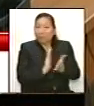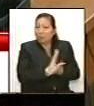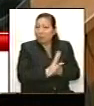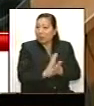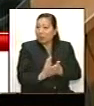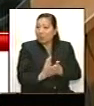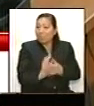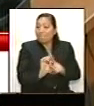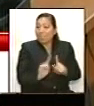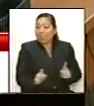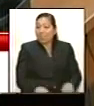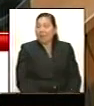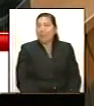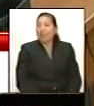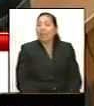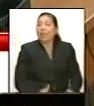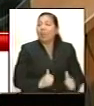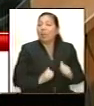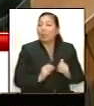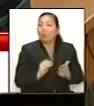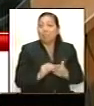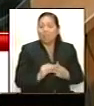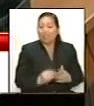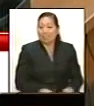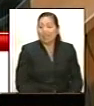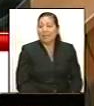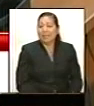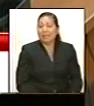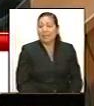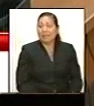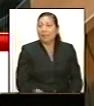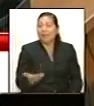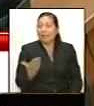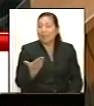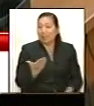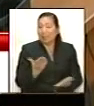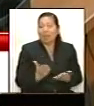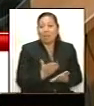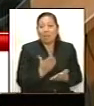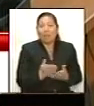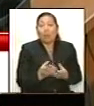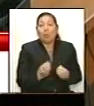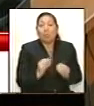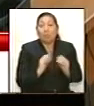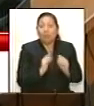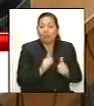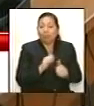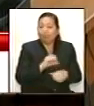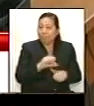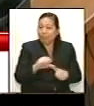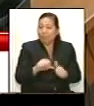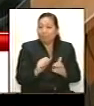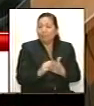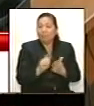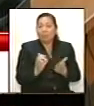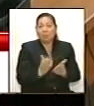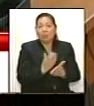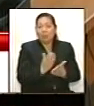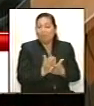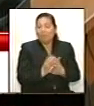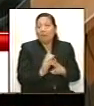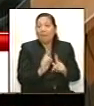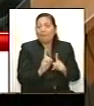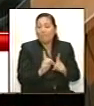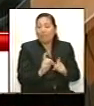pero estamos actuando de una manera reactiva. Como nos llegan los problemas y decimos, ya, ¿cómo le damos la vuelta? Yo creo que son problemas y preguntas